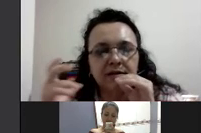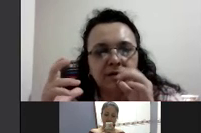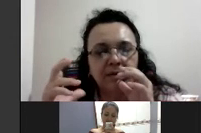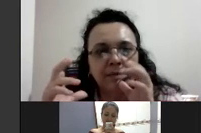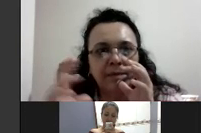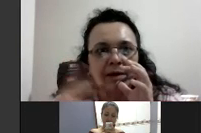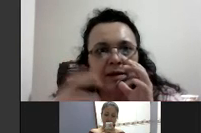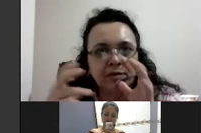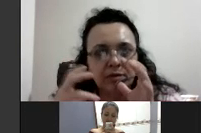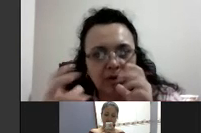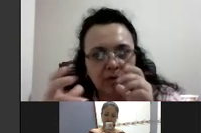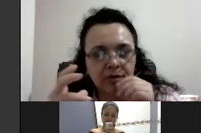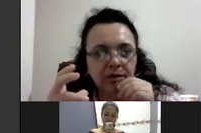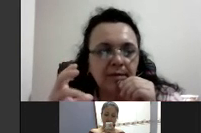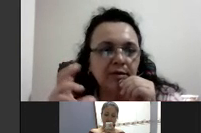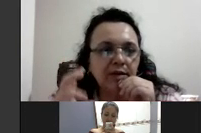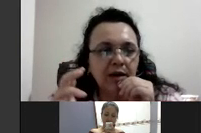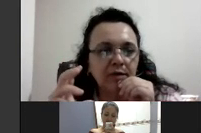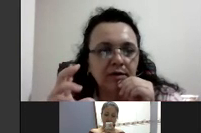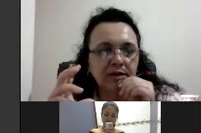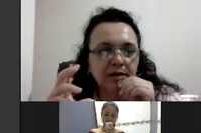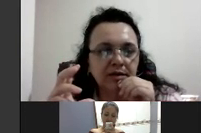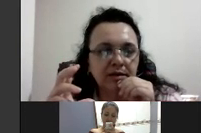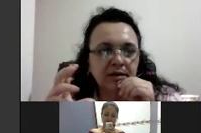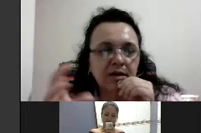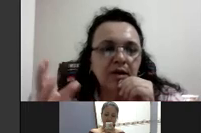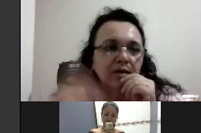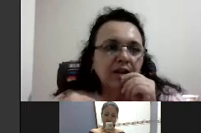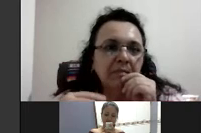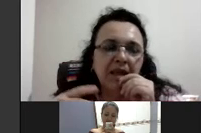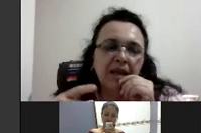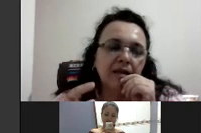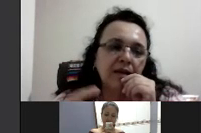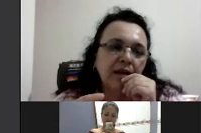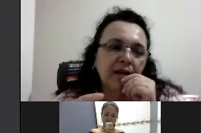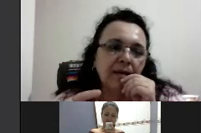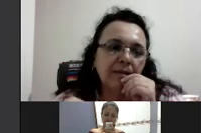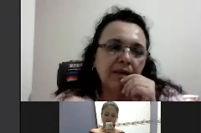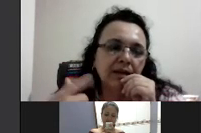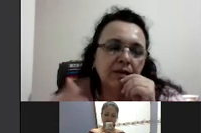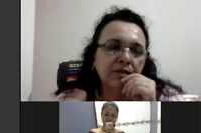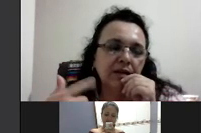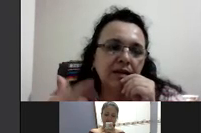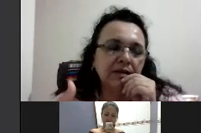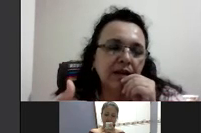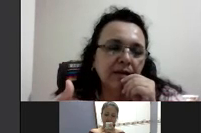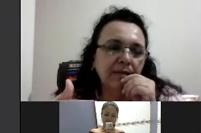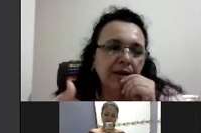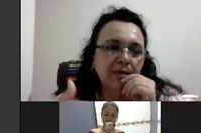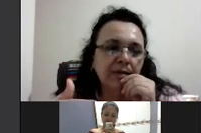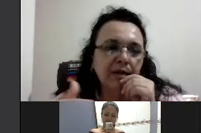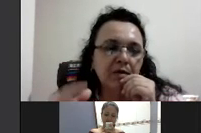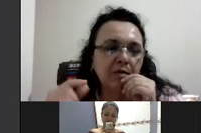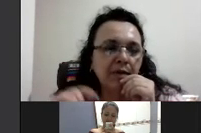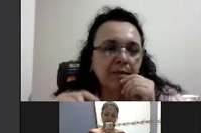ustedes para estudiar juntos, digamos, los diálogos y cosas así. O también, mientras ustedes están